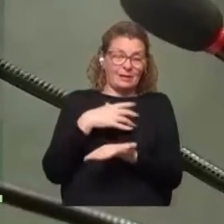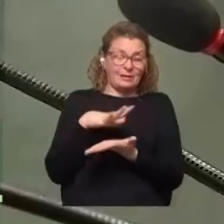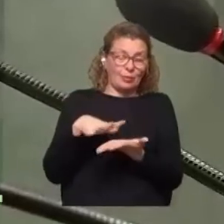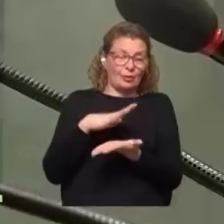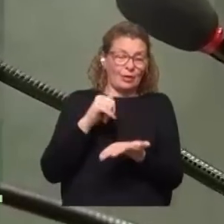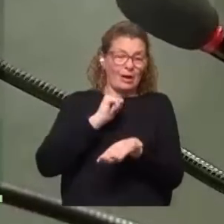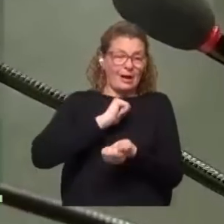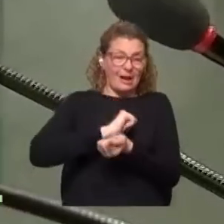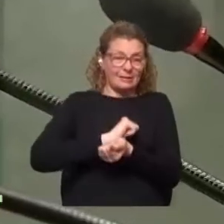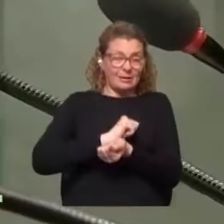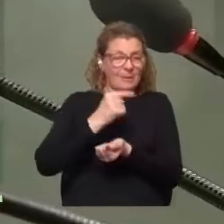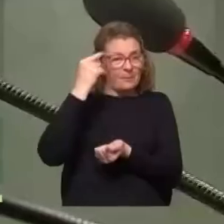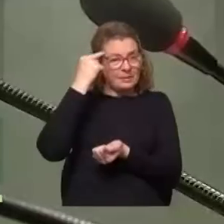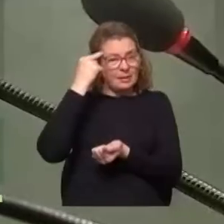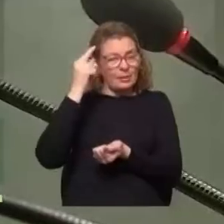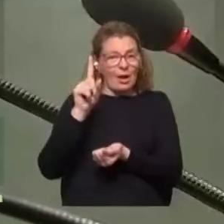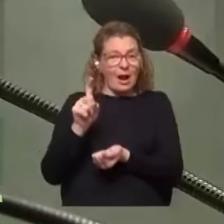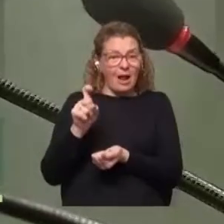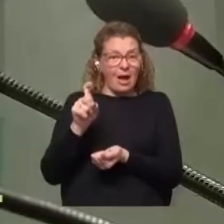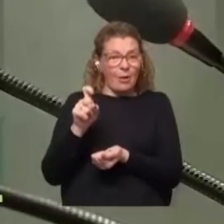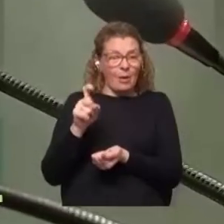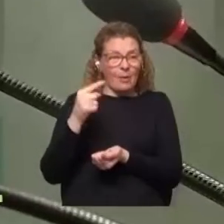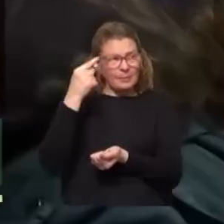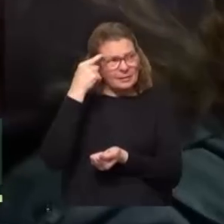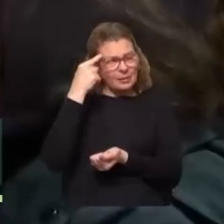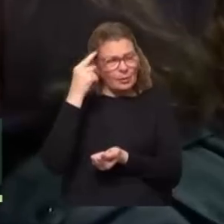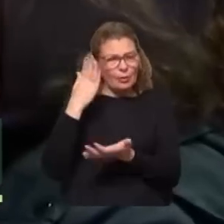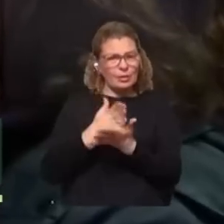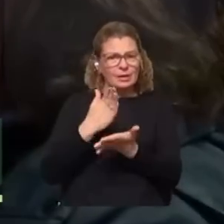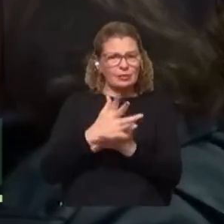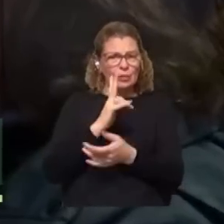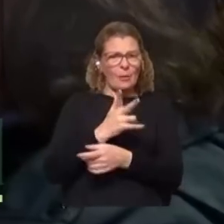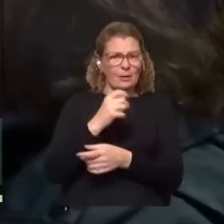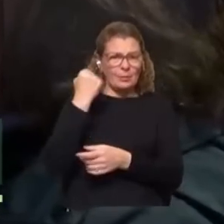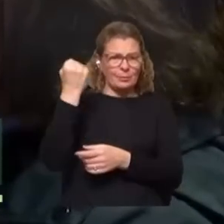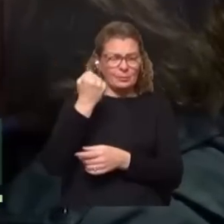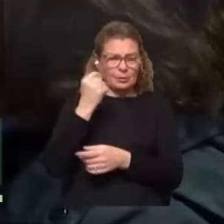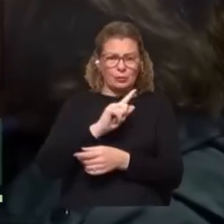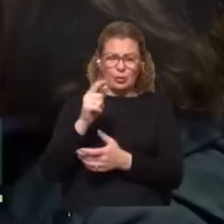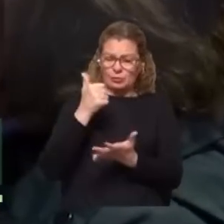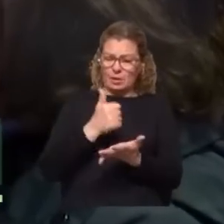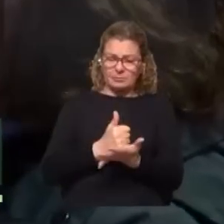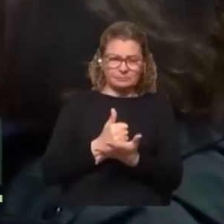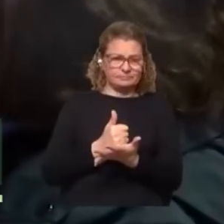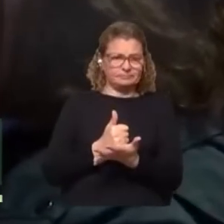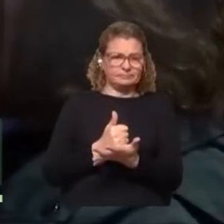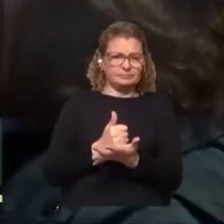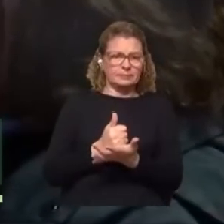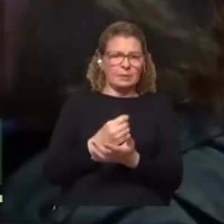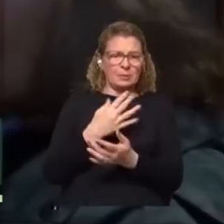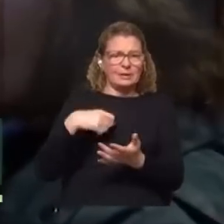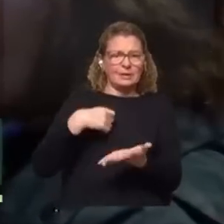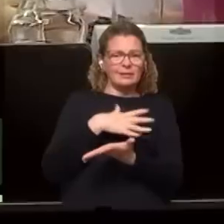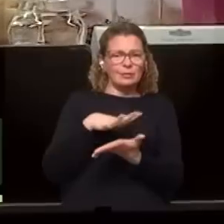carcelaria no pensamos el agua el tema del agua un derecho humano fundamental encontramos que este bueno